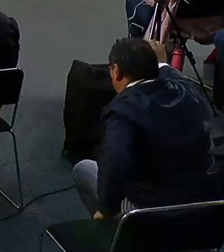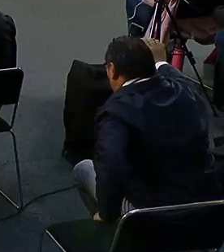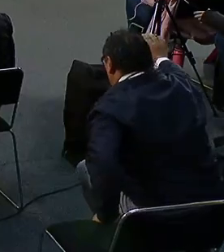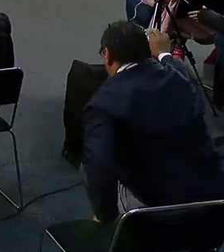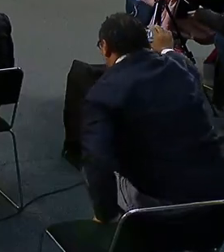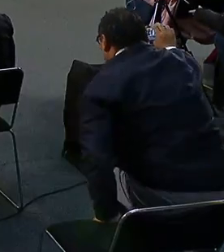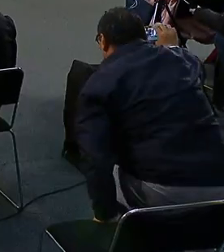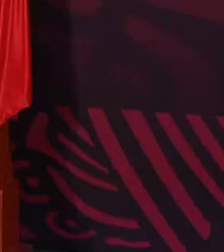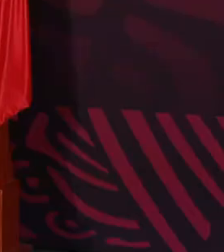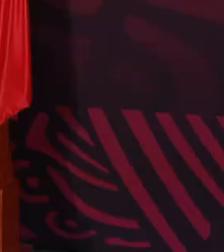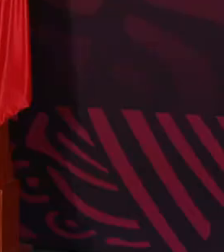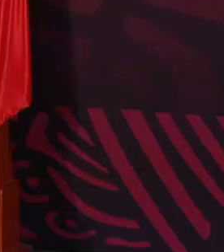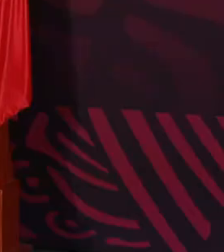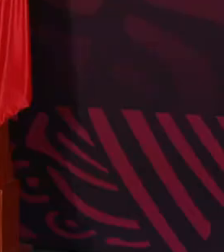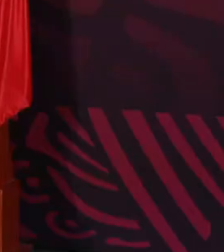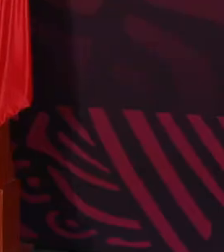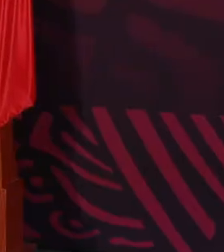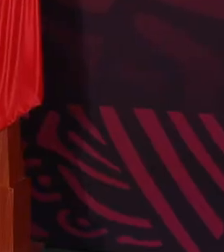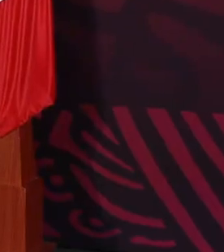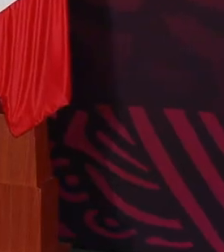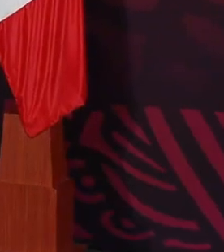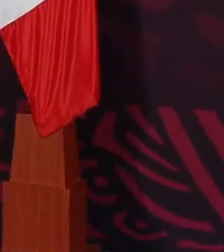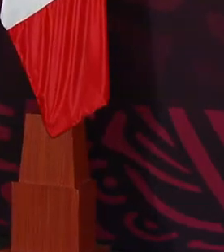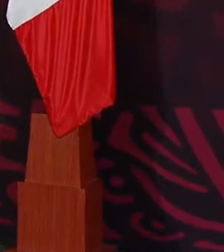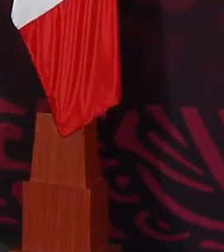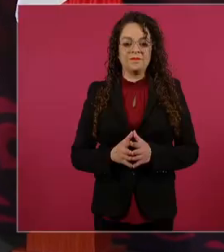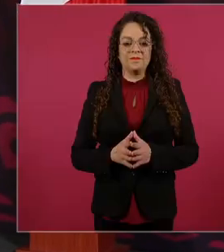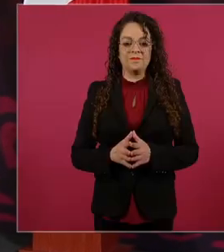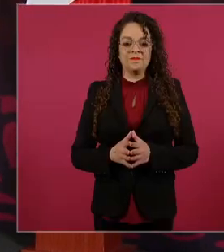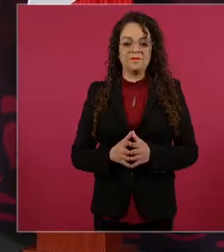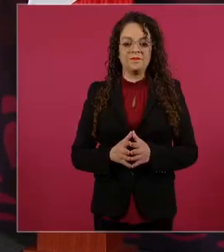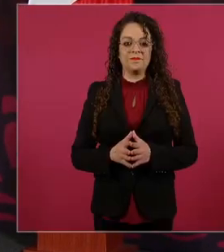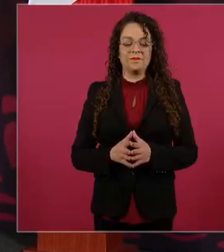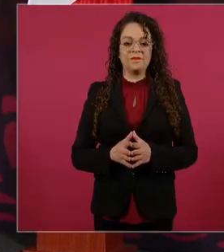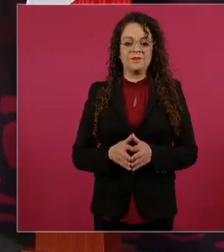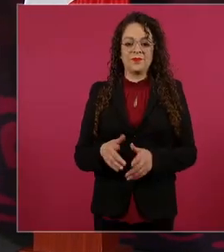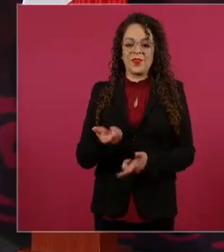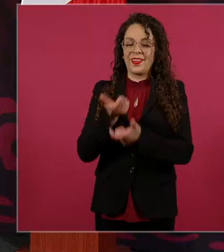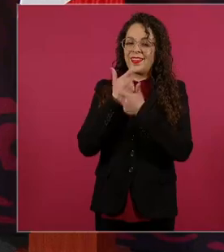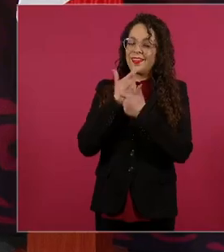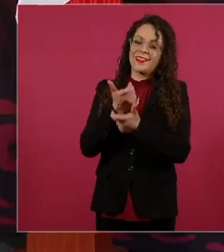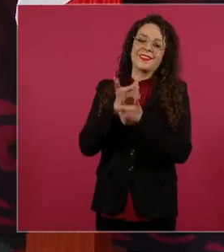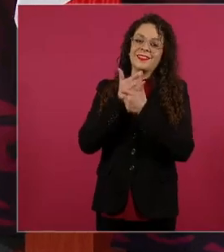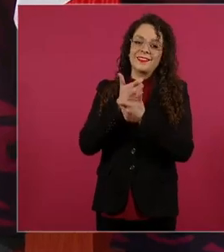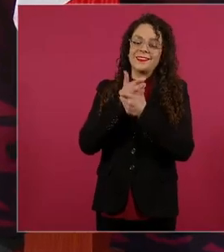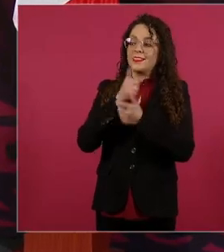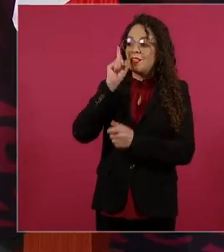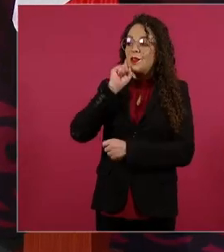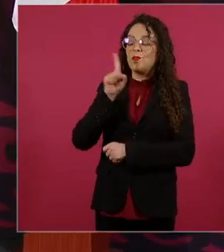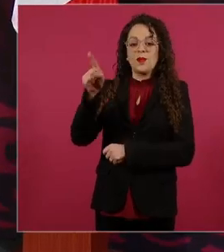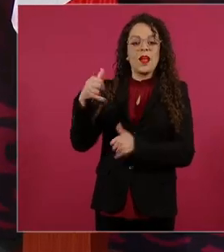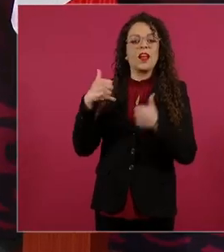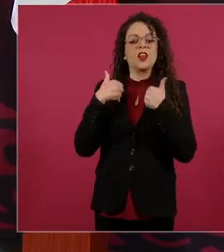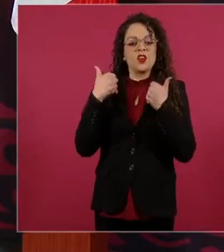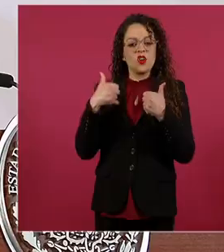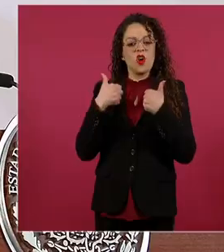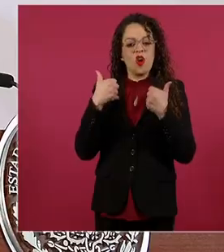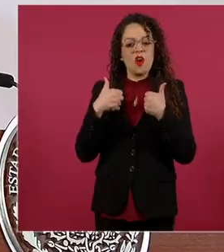es una joven creo que está mexicana